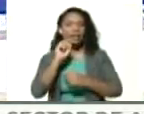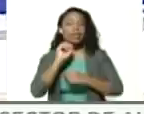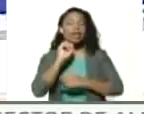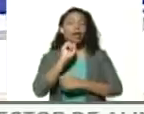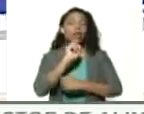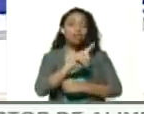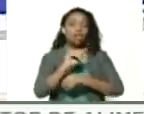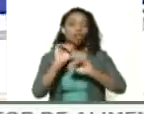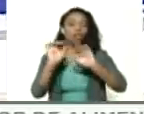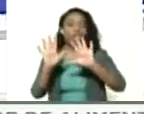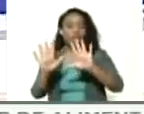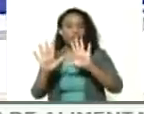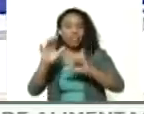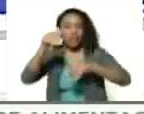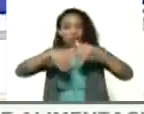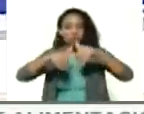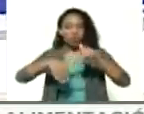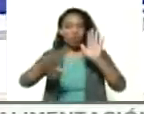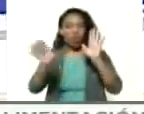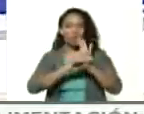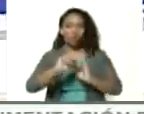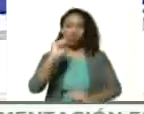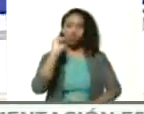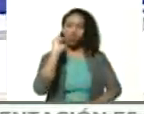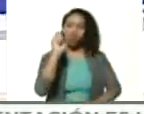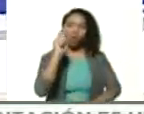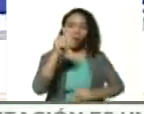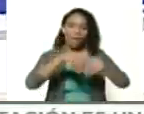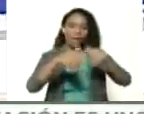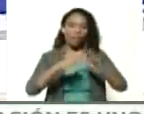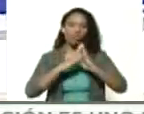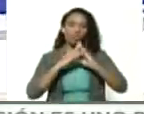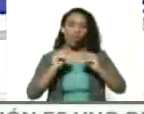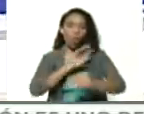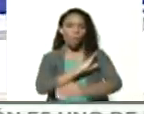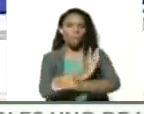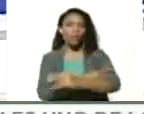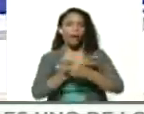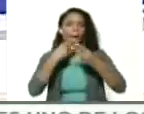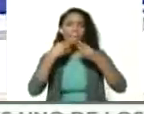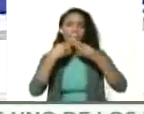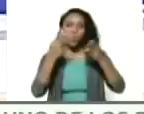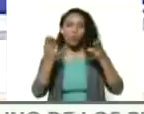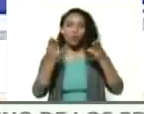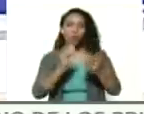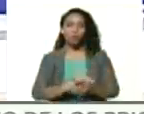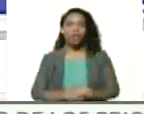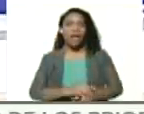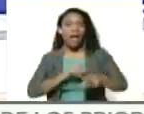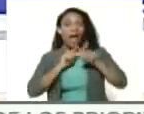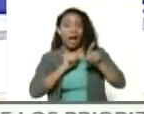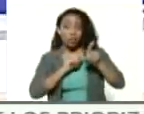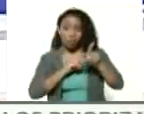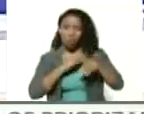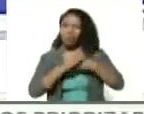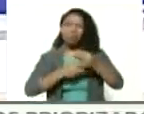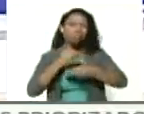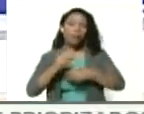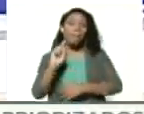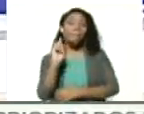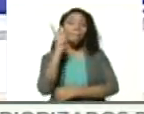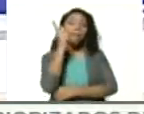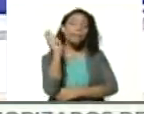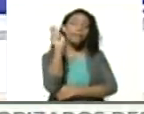votos constitucionales y elegir todos los poderes públicos. Eso lo hicimos en el primer semestre